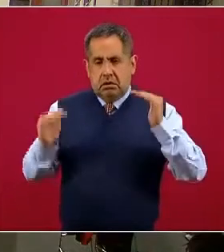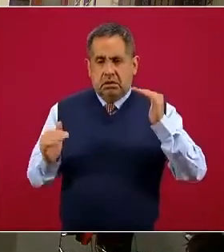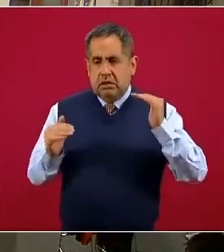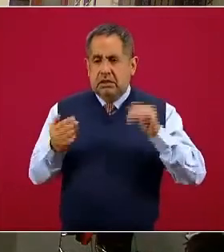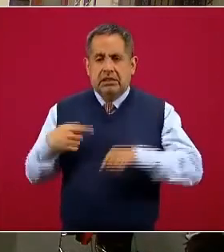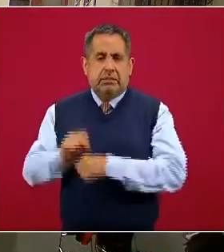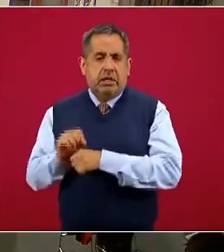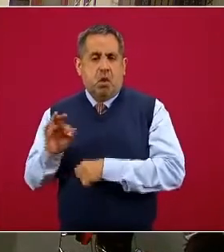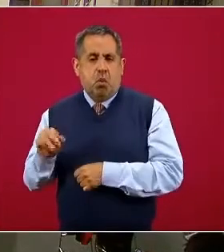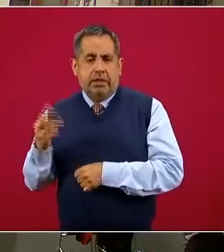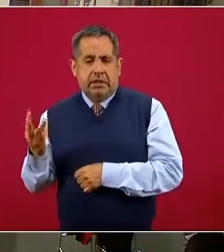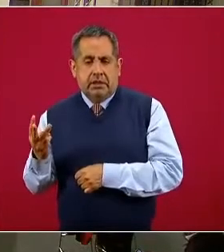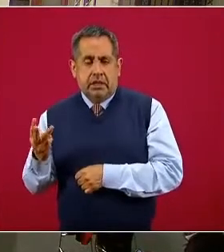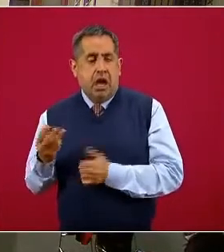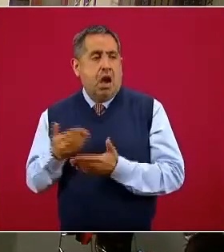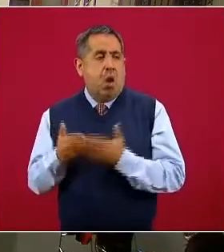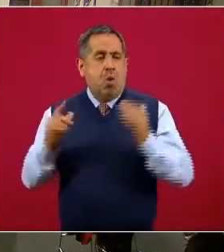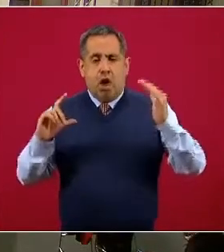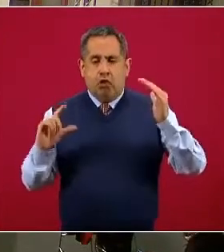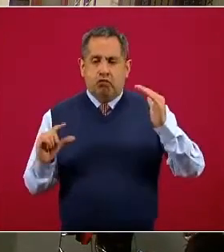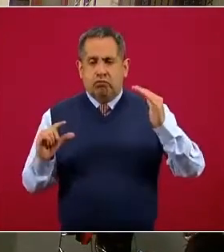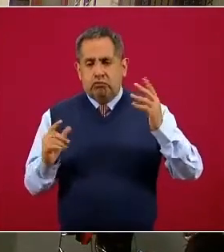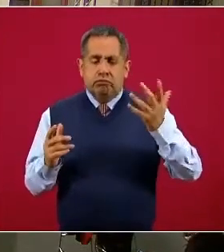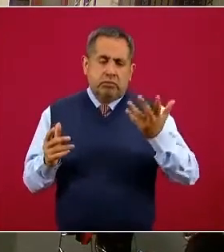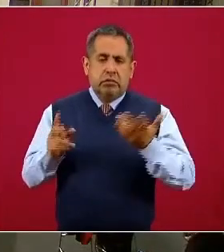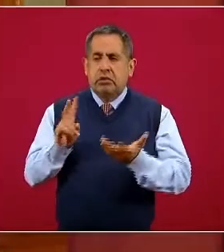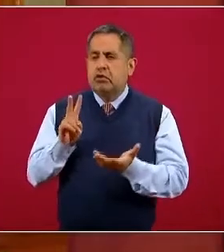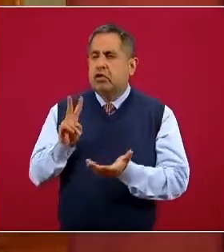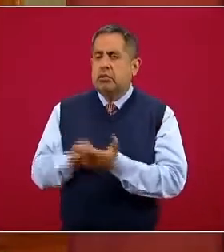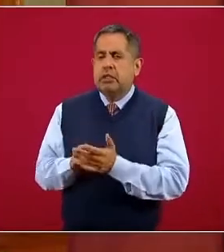semana 43, en donde hasta el momento se han registrado